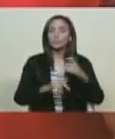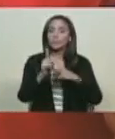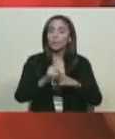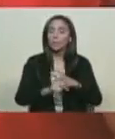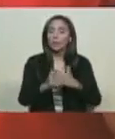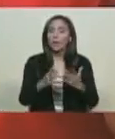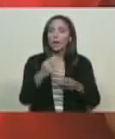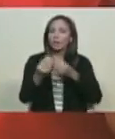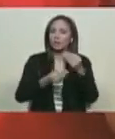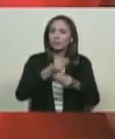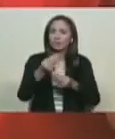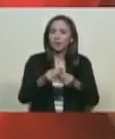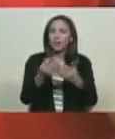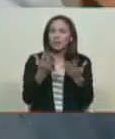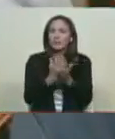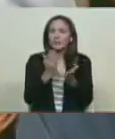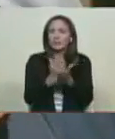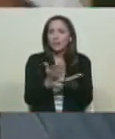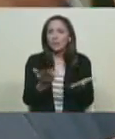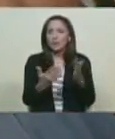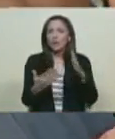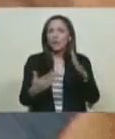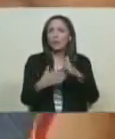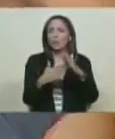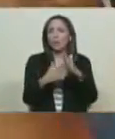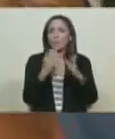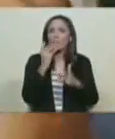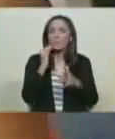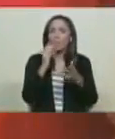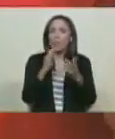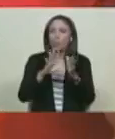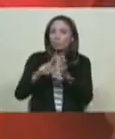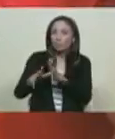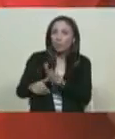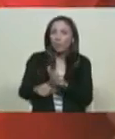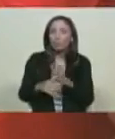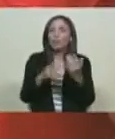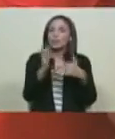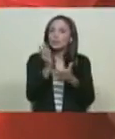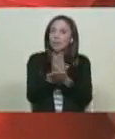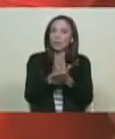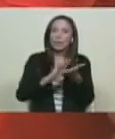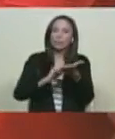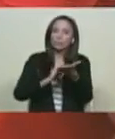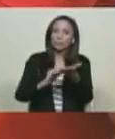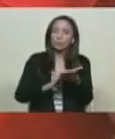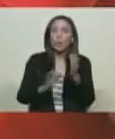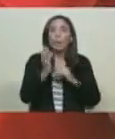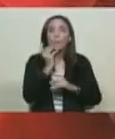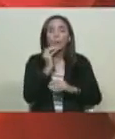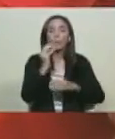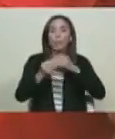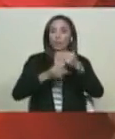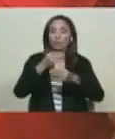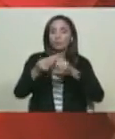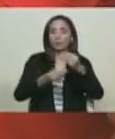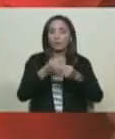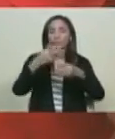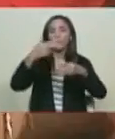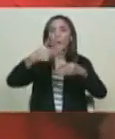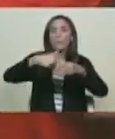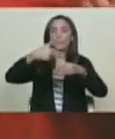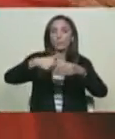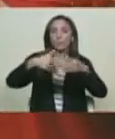lucha sin cuartel y sin privilegios contra la corrupción, y para ello destacamos la limpieza que se efectúa actualmente en